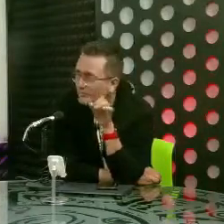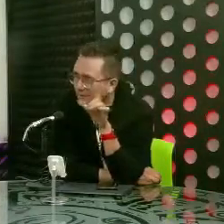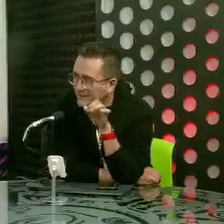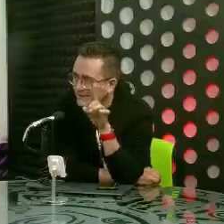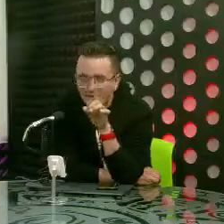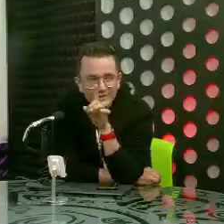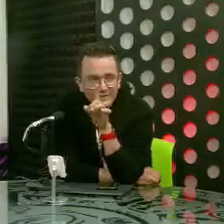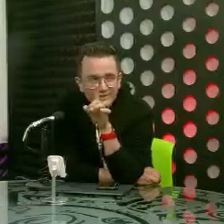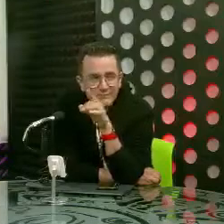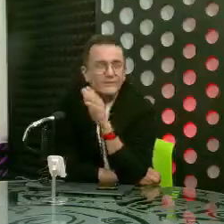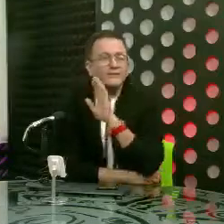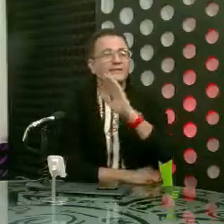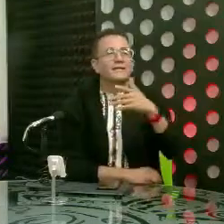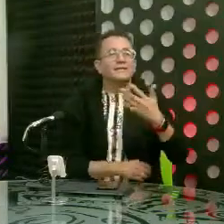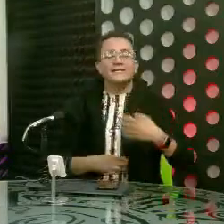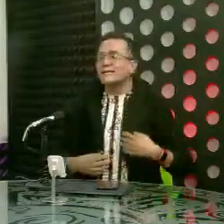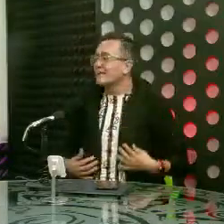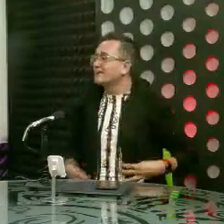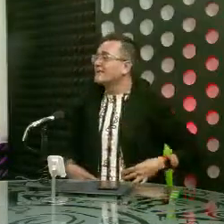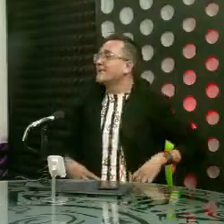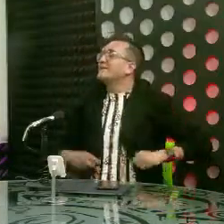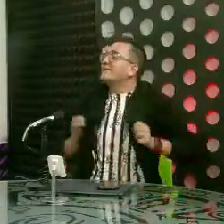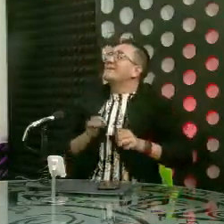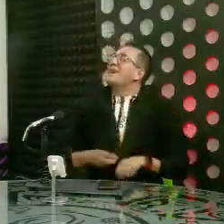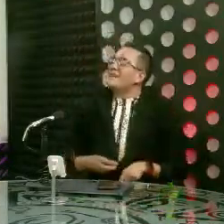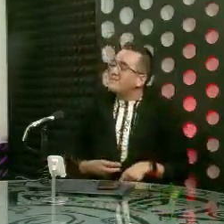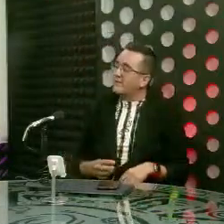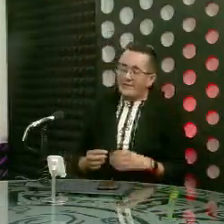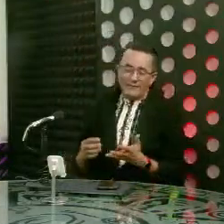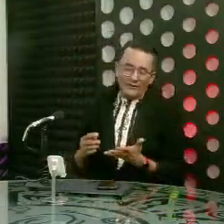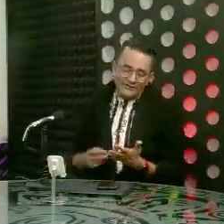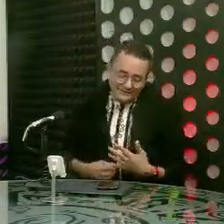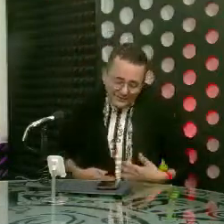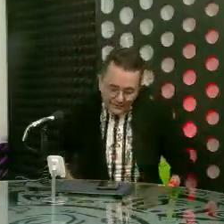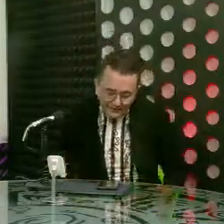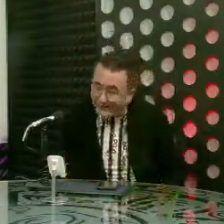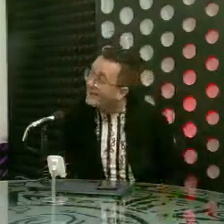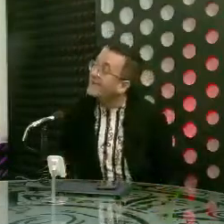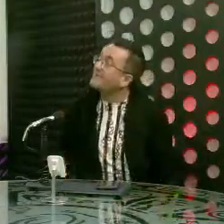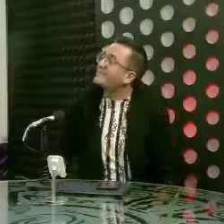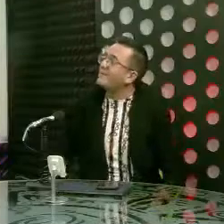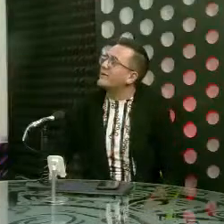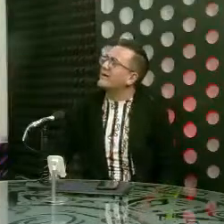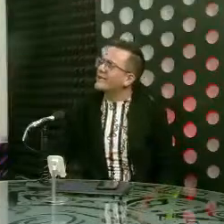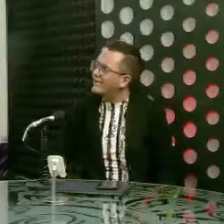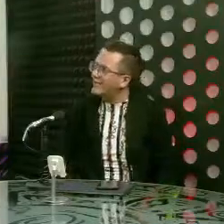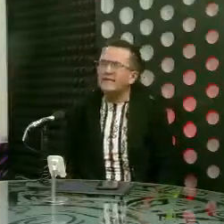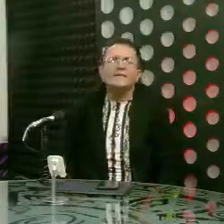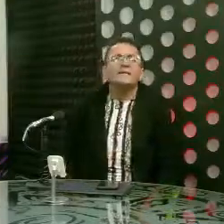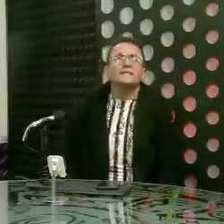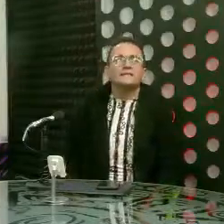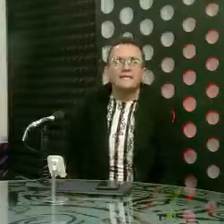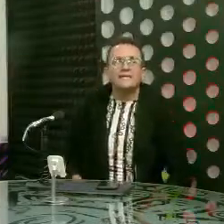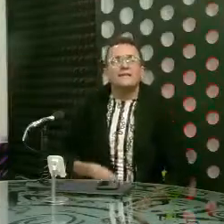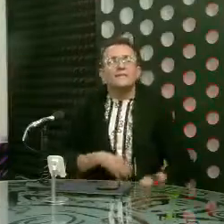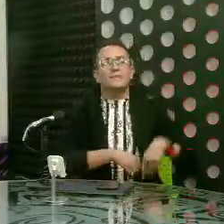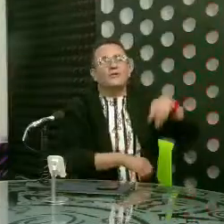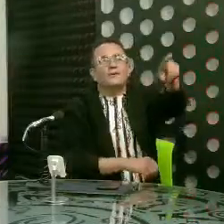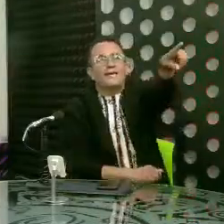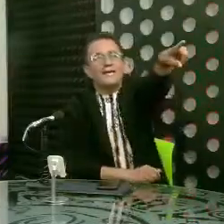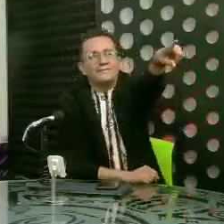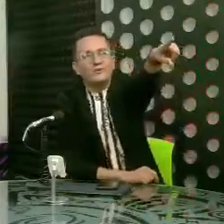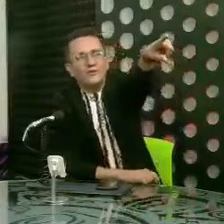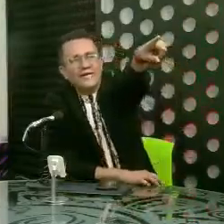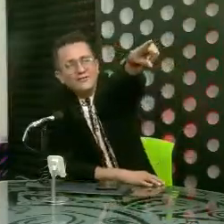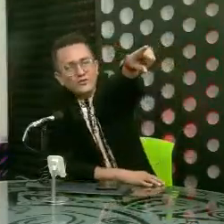estás en tu país. Puedo entender que tengas la necesidad de salir de ahí porque la violencia está muy canija, entendemos, el hambre está muy canija. Entendemos su desesperación. Eso sí, pero